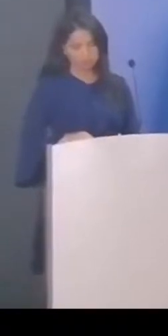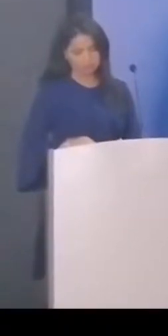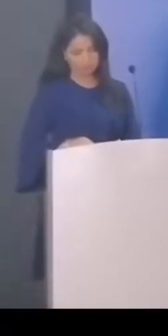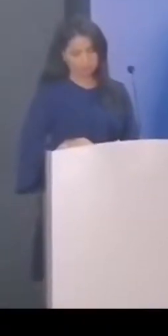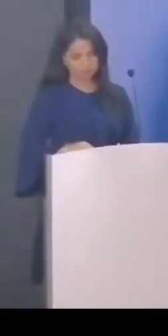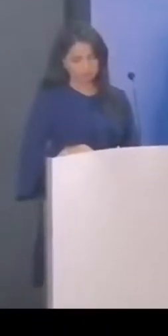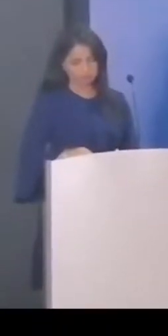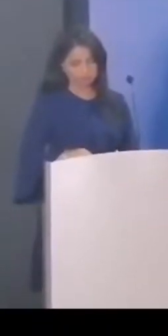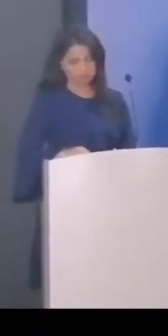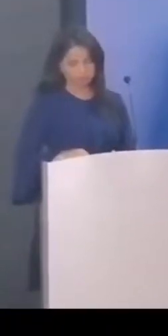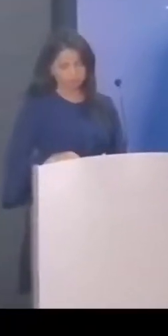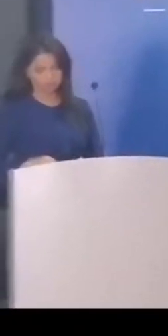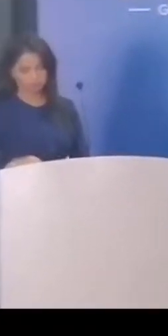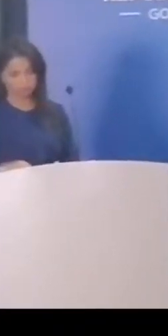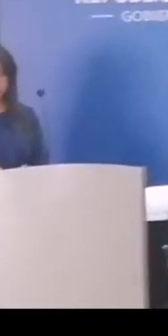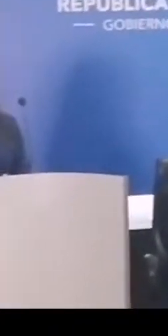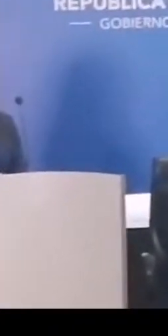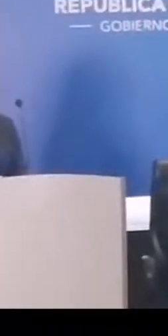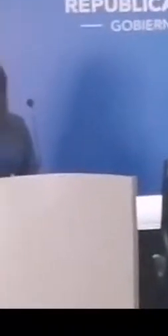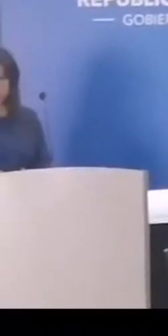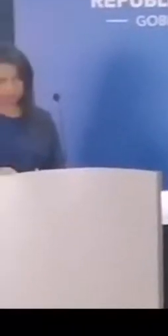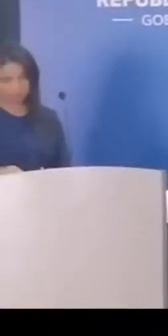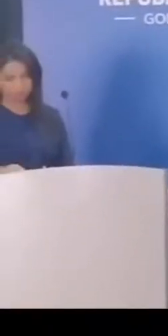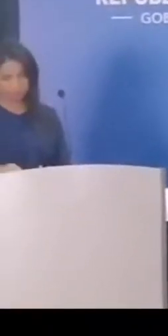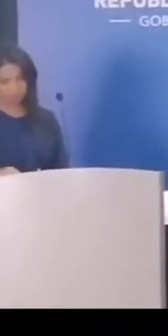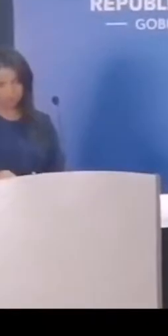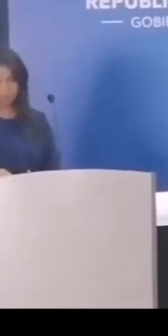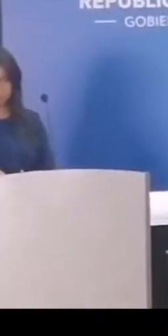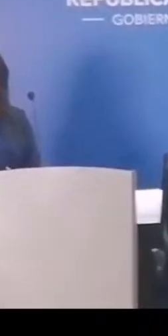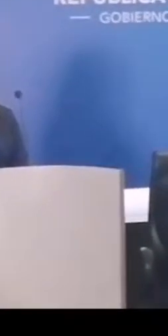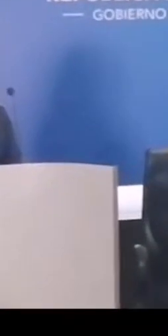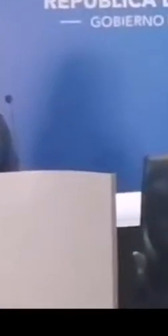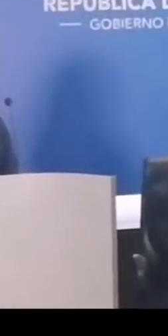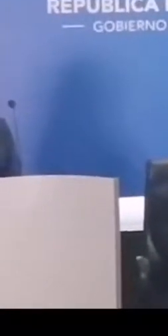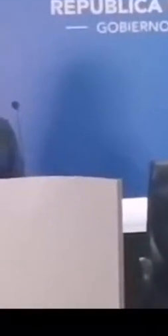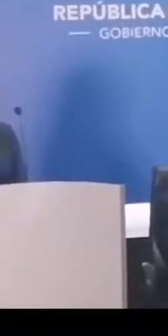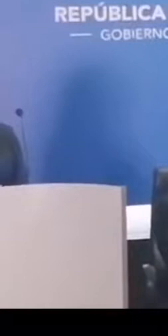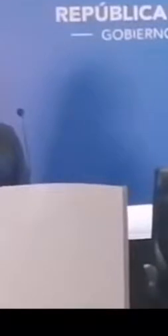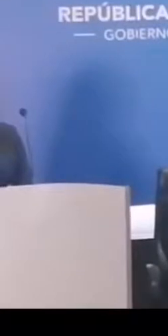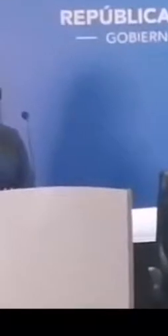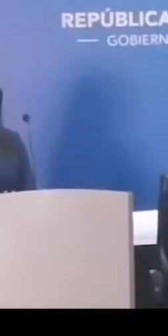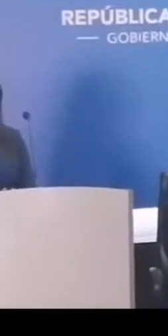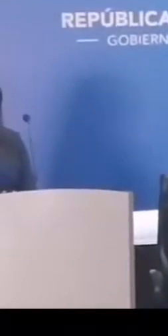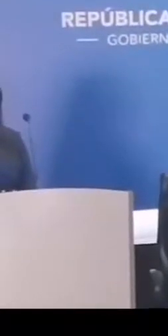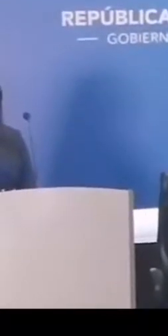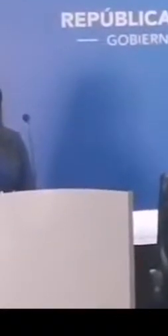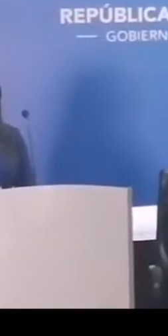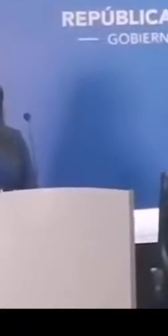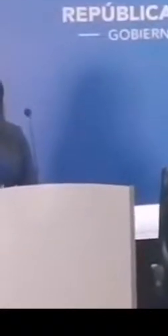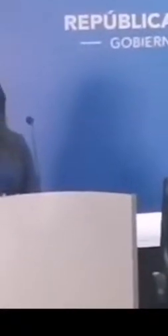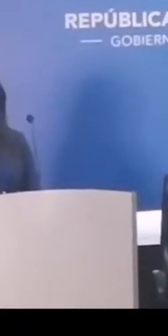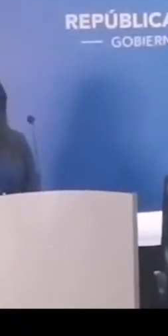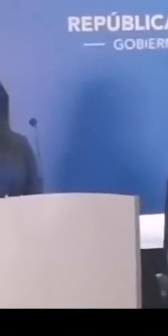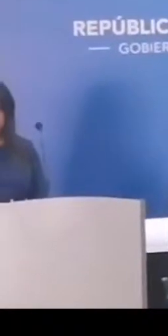la autorización para presentar ante la Asamblea Nacional el proyecto de ley número